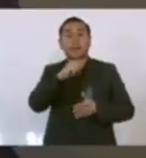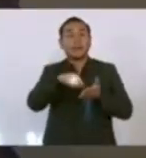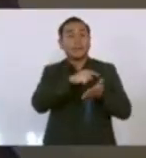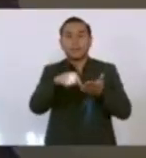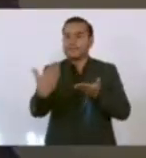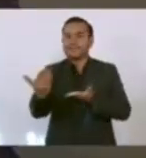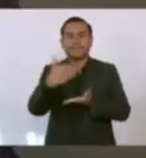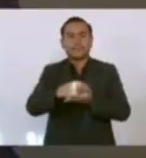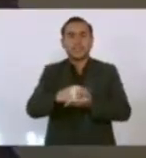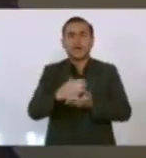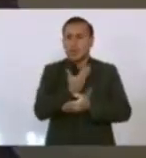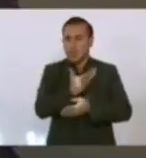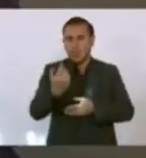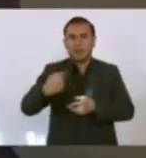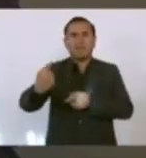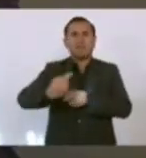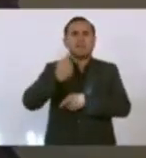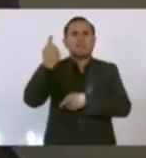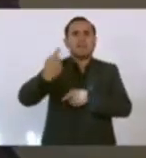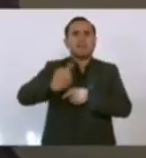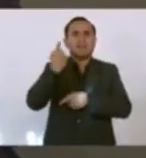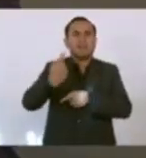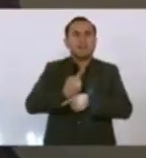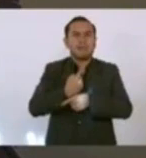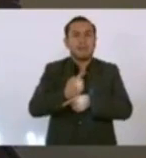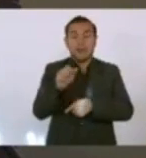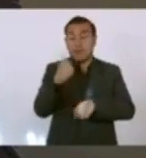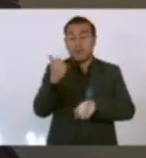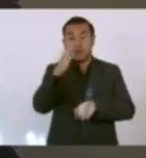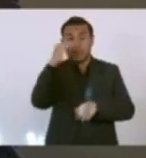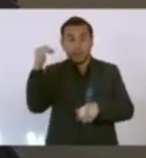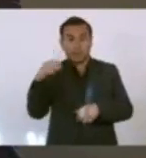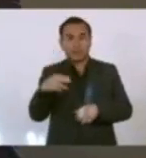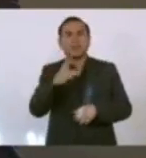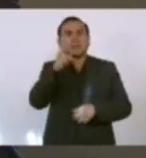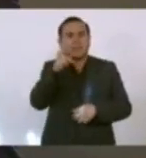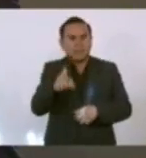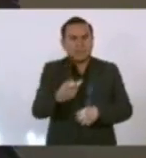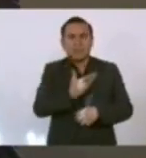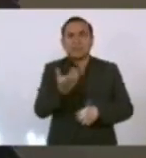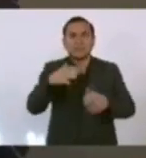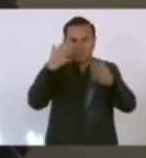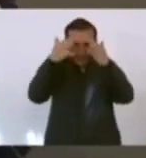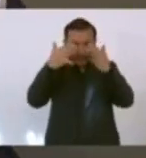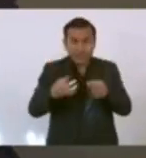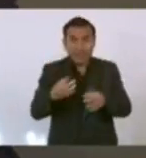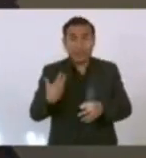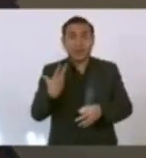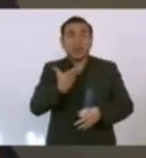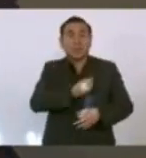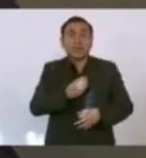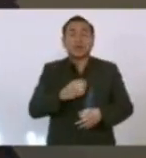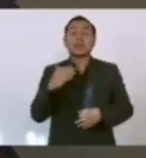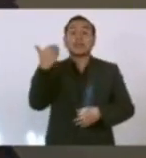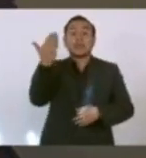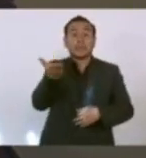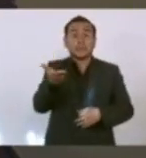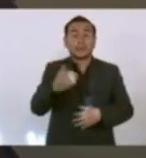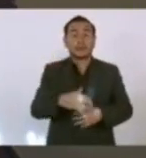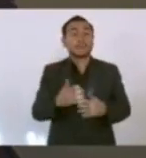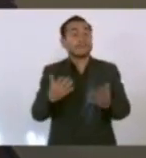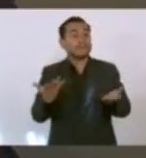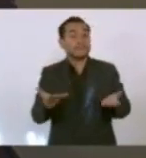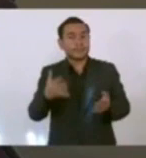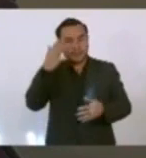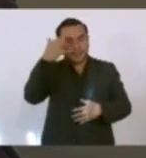medida va a ser criticada, pero de nuevo, así como otros países han tomado las mismas medidas que tomamos nosotros y la han tomado después, así